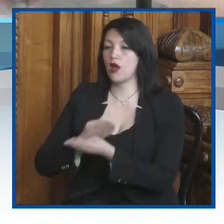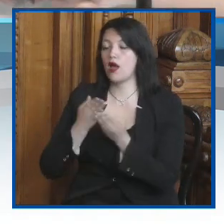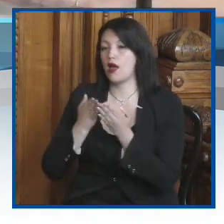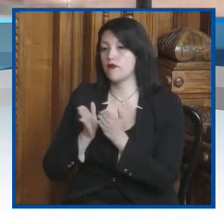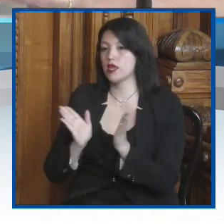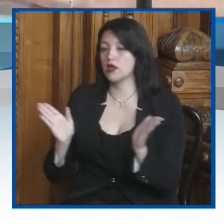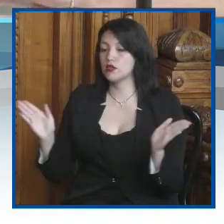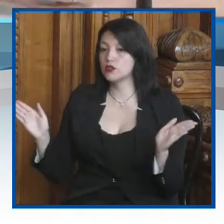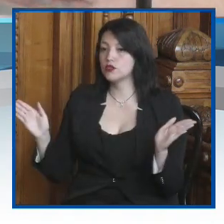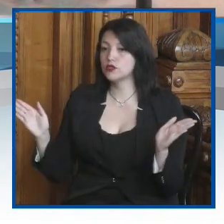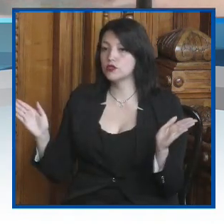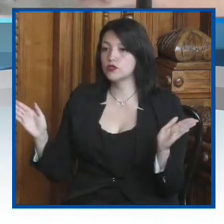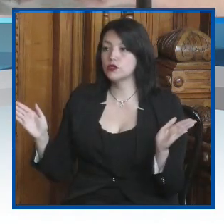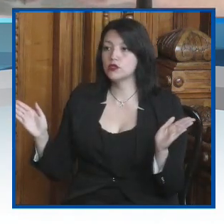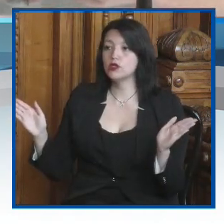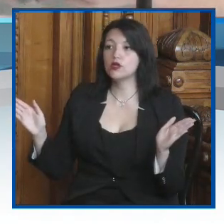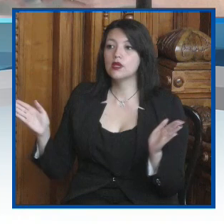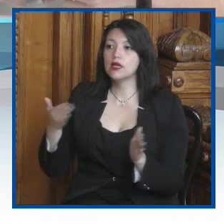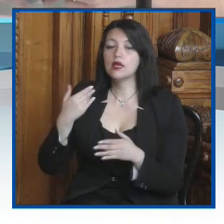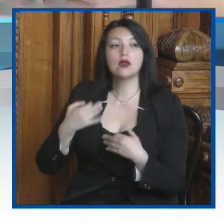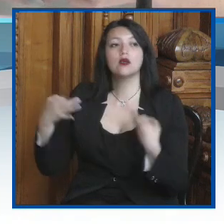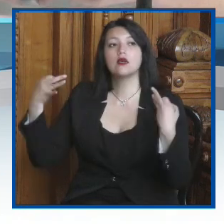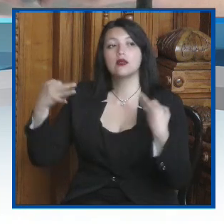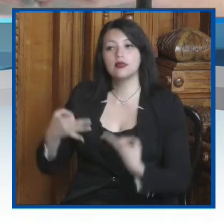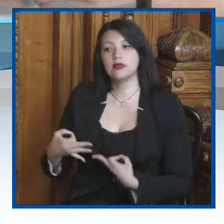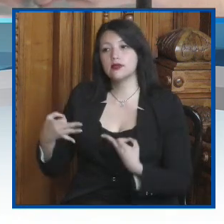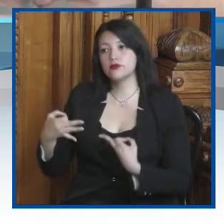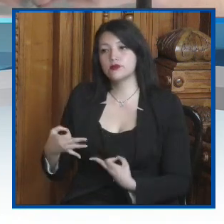Y así garantizar